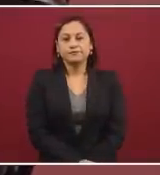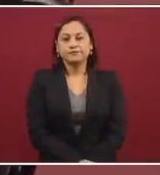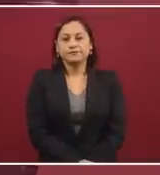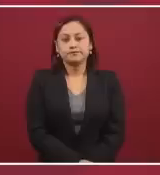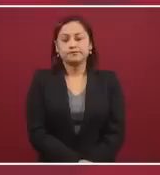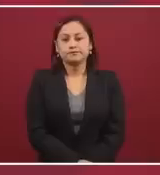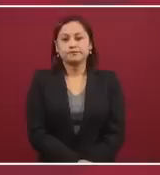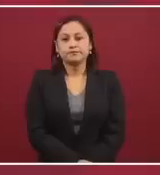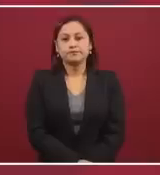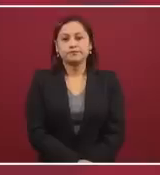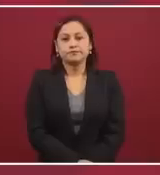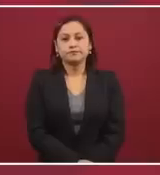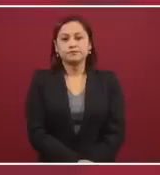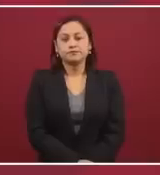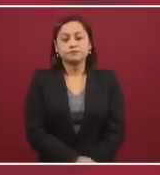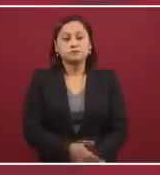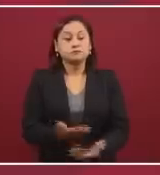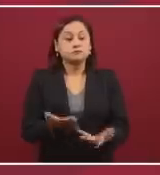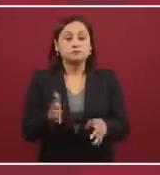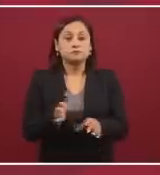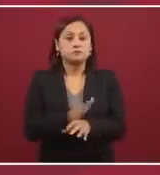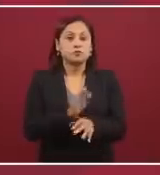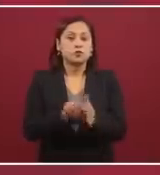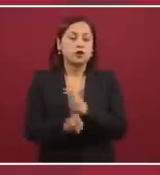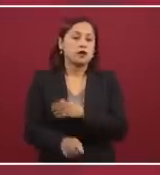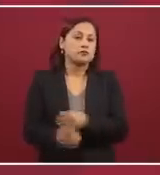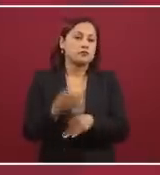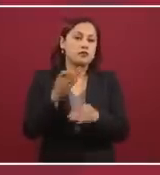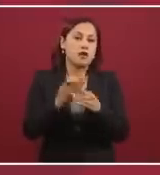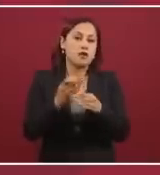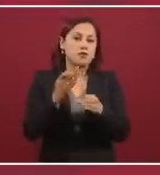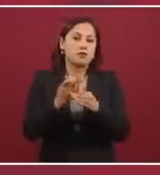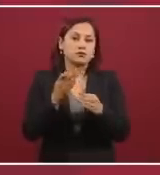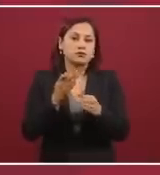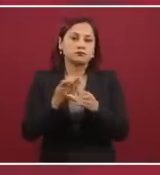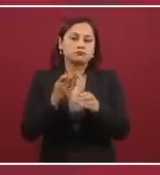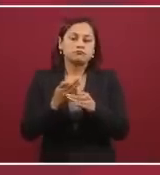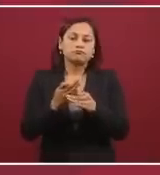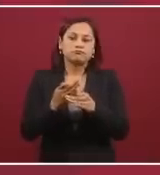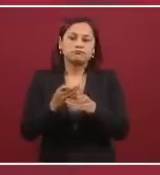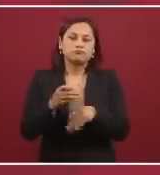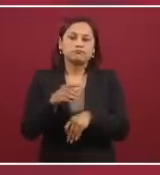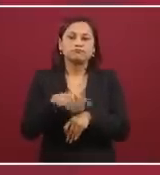pueden montar una campaña y